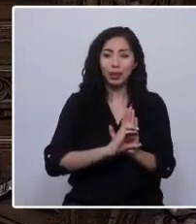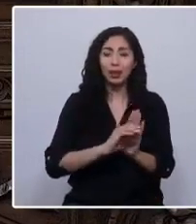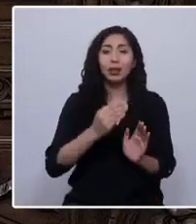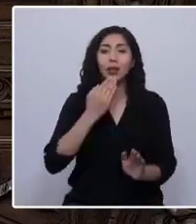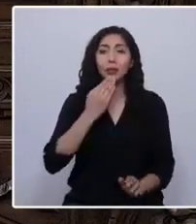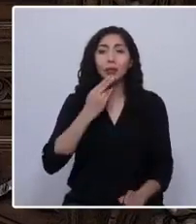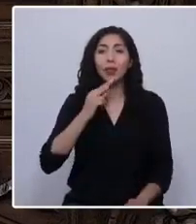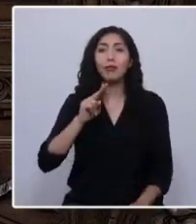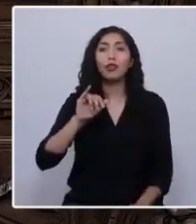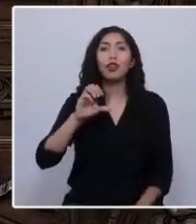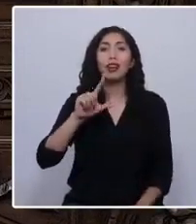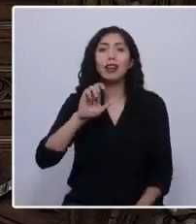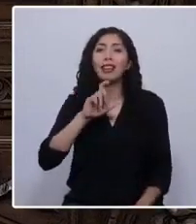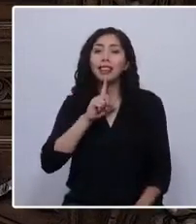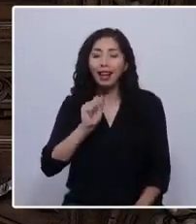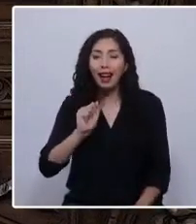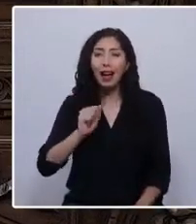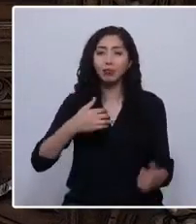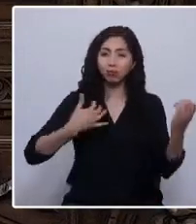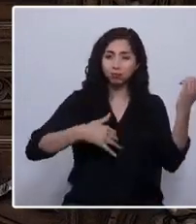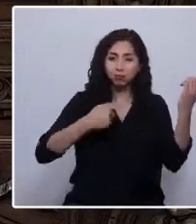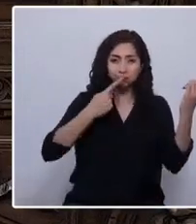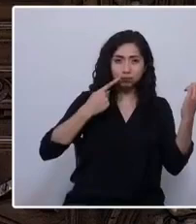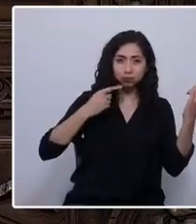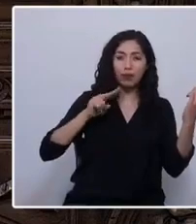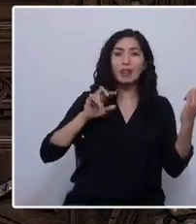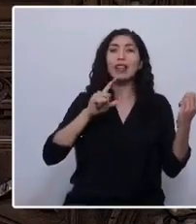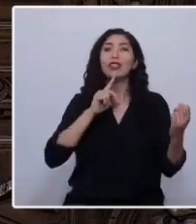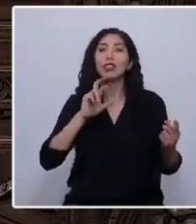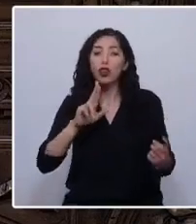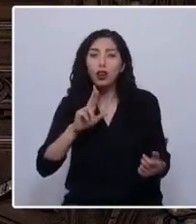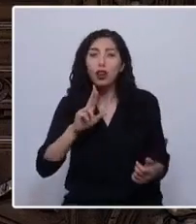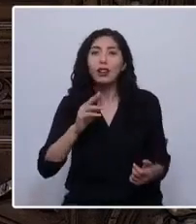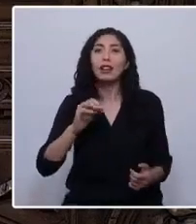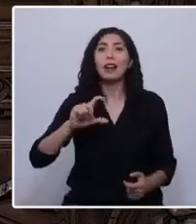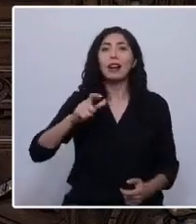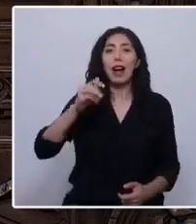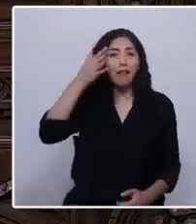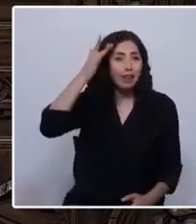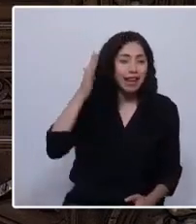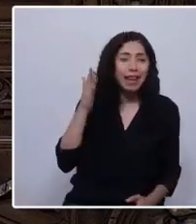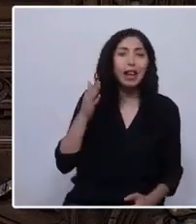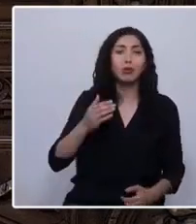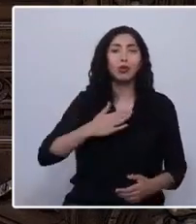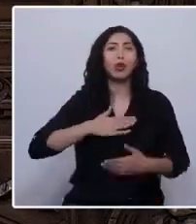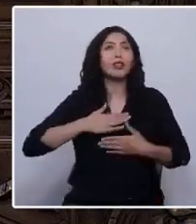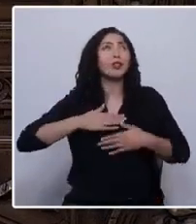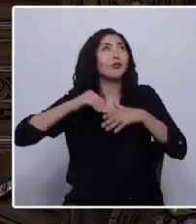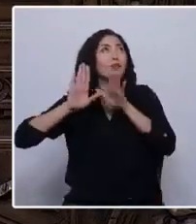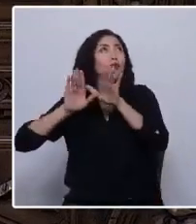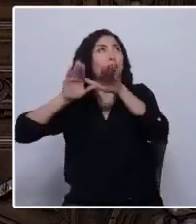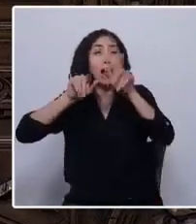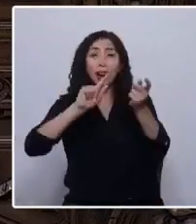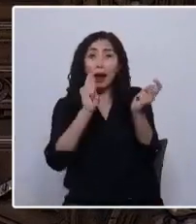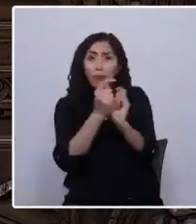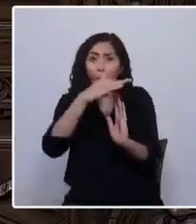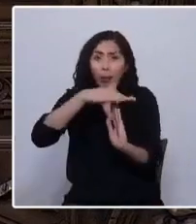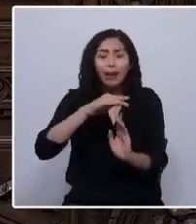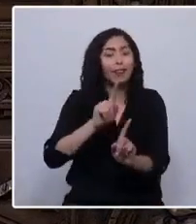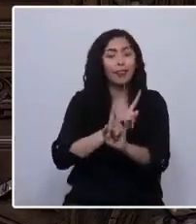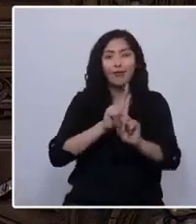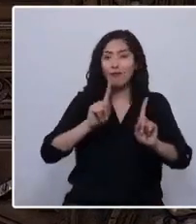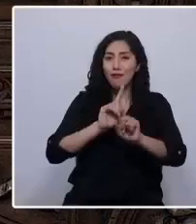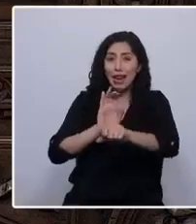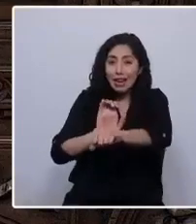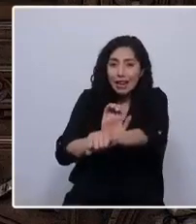Jara, Andrés Pérez y Gabriela, con el corazón que vuela, este cambio ya no para, la energía